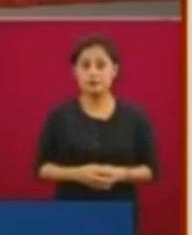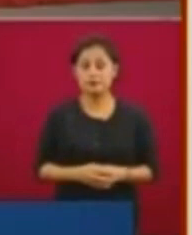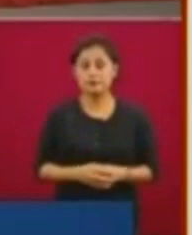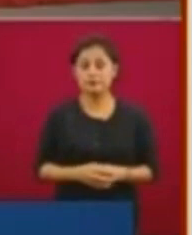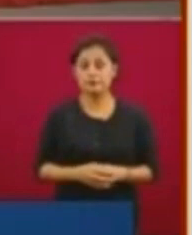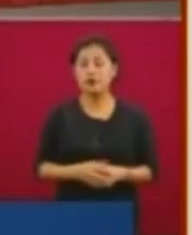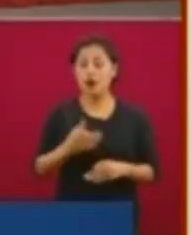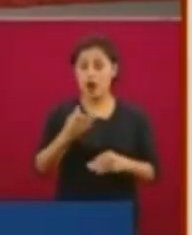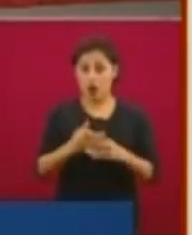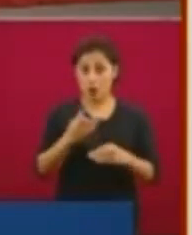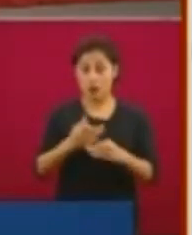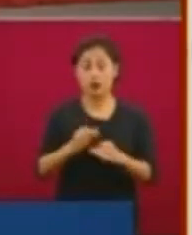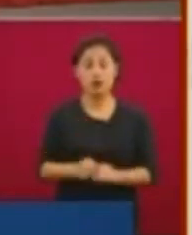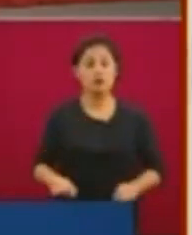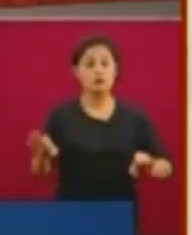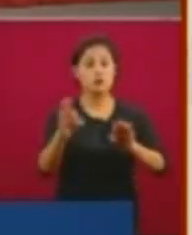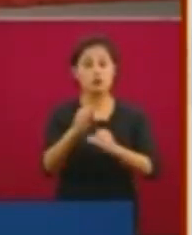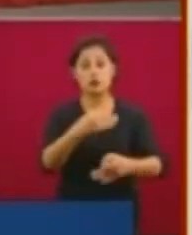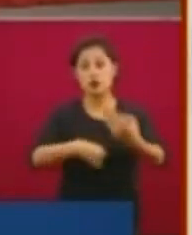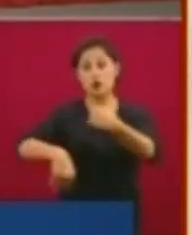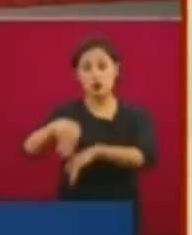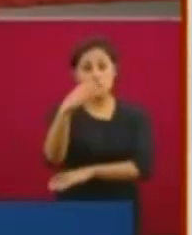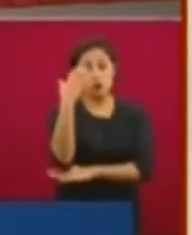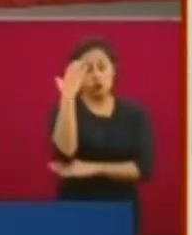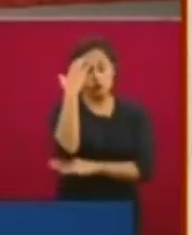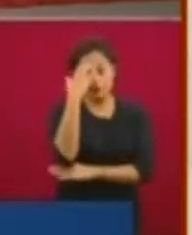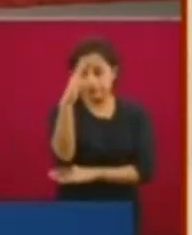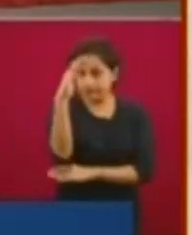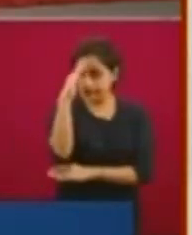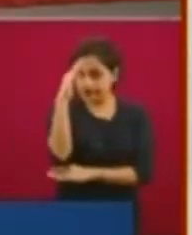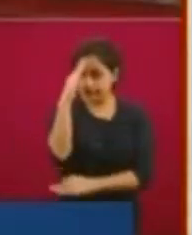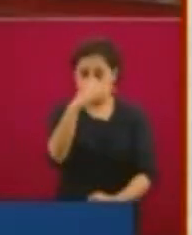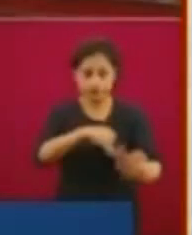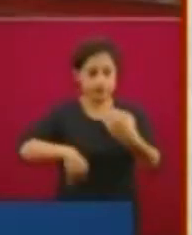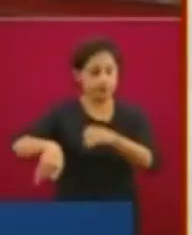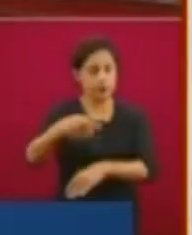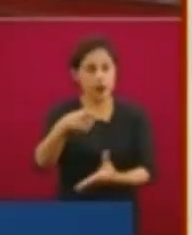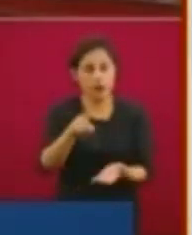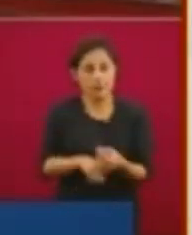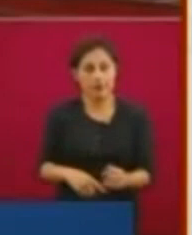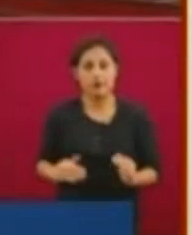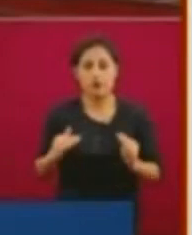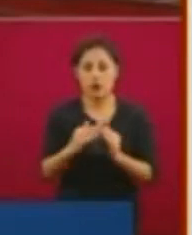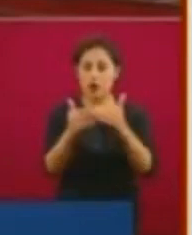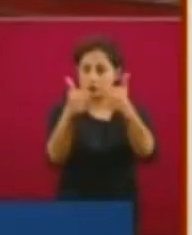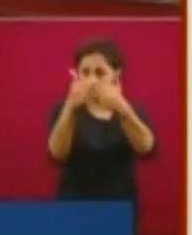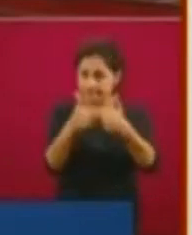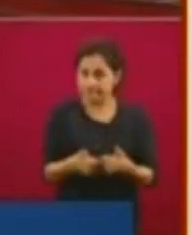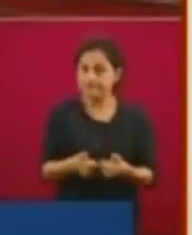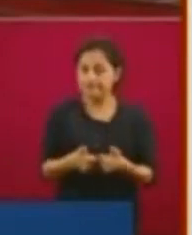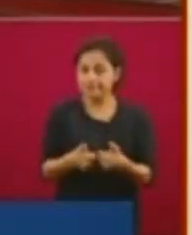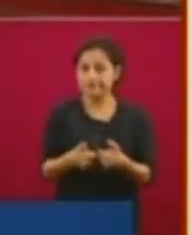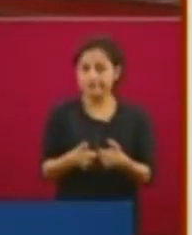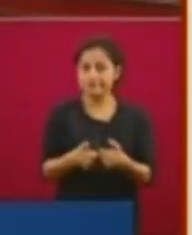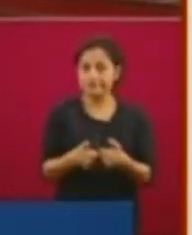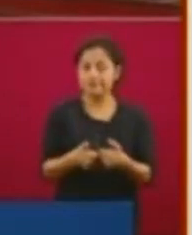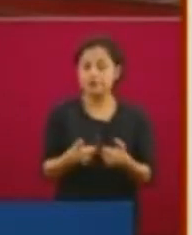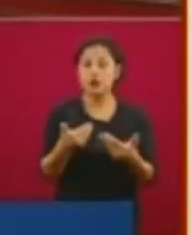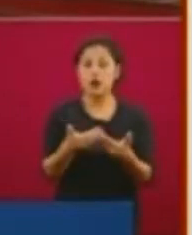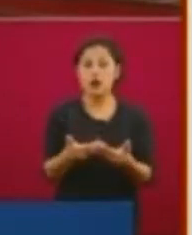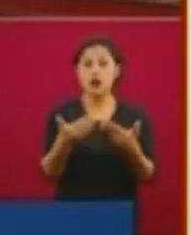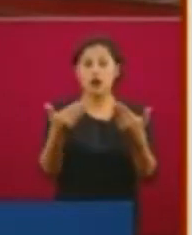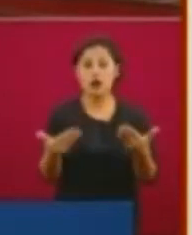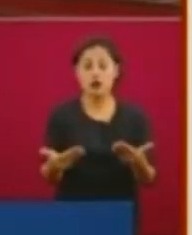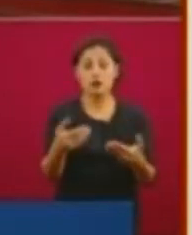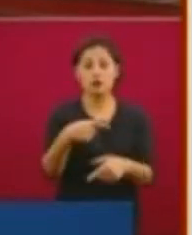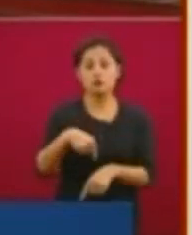Efectivamente, y esto se suma, digamos, a las acciones de viviendas nuevas, que es importante, es muy importante que el mercado siga produciendo vivienda